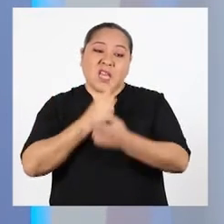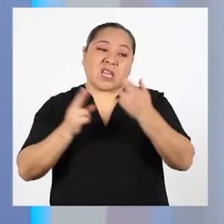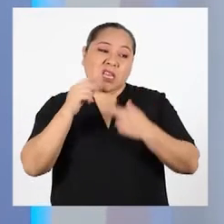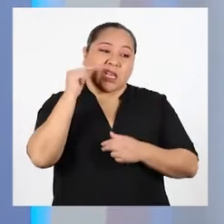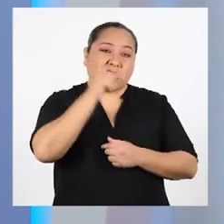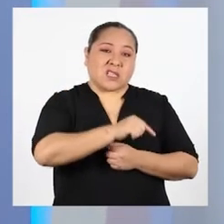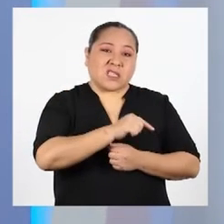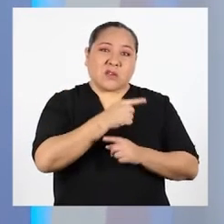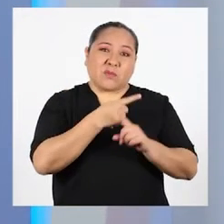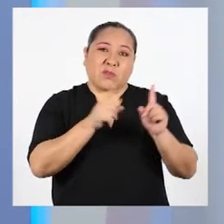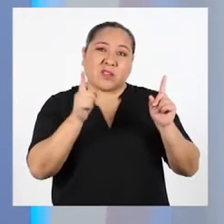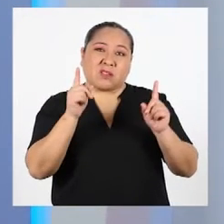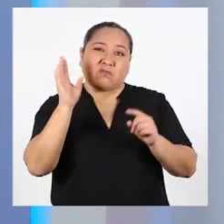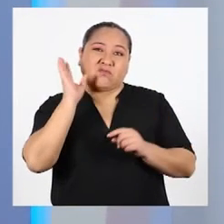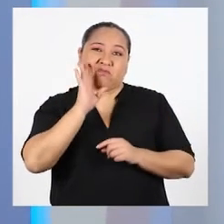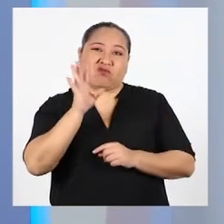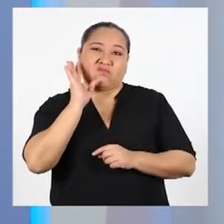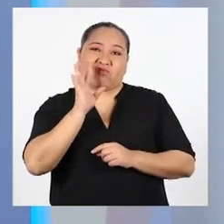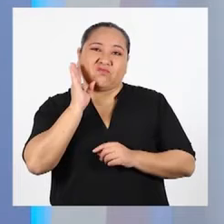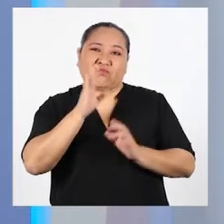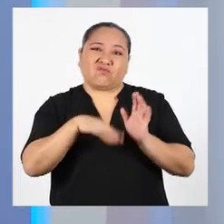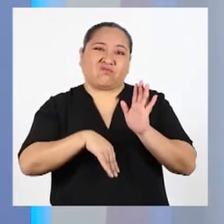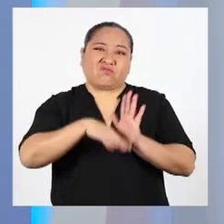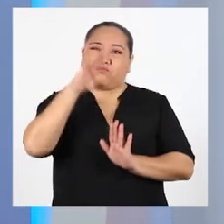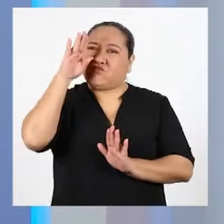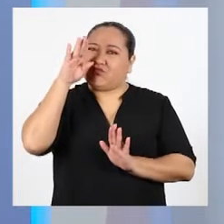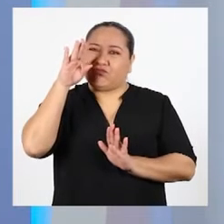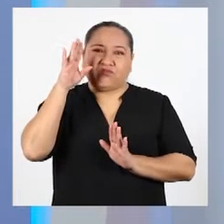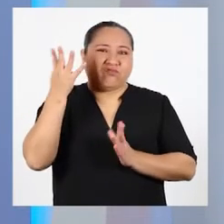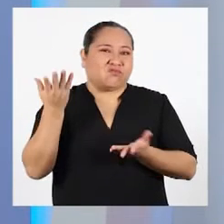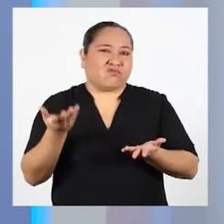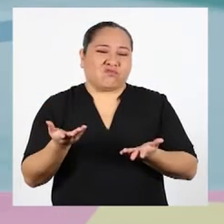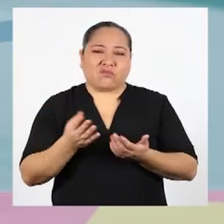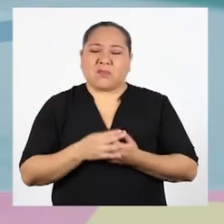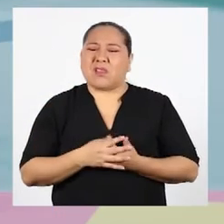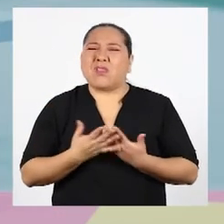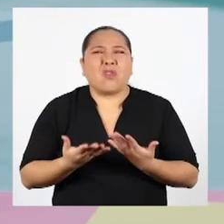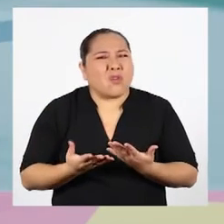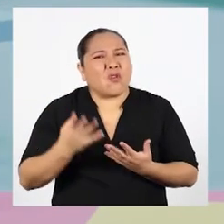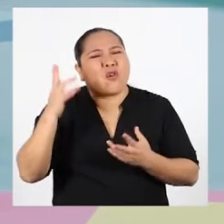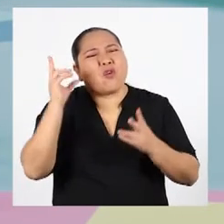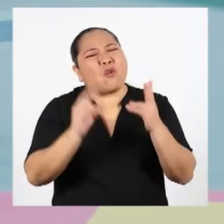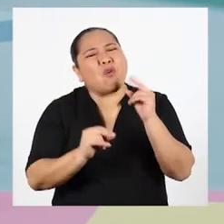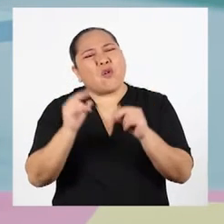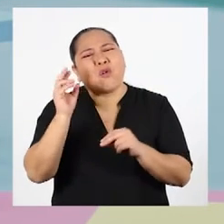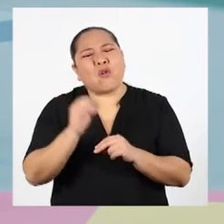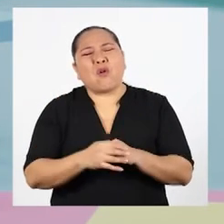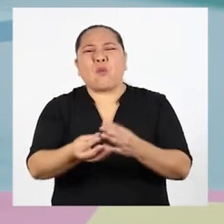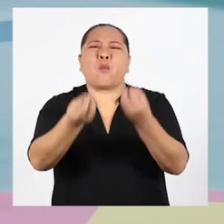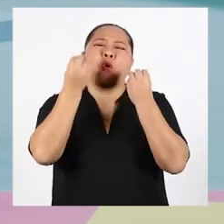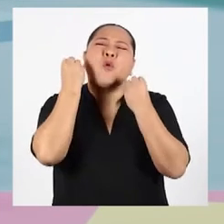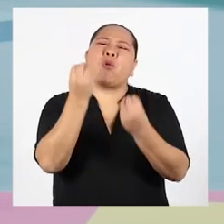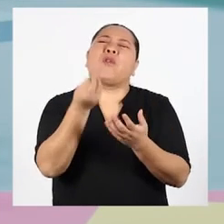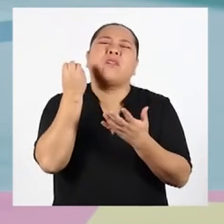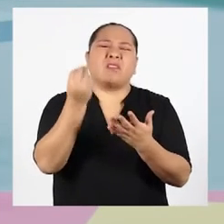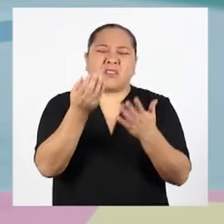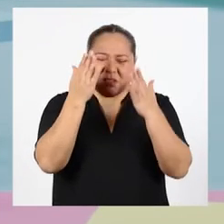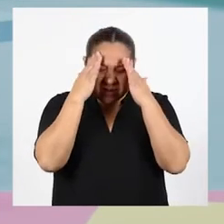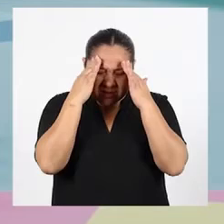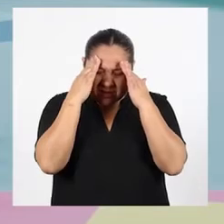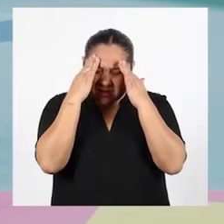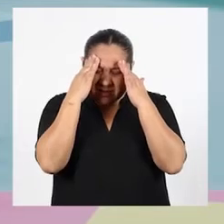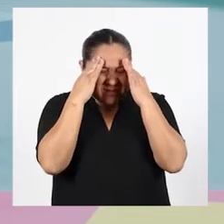medio ambiente, pero con altos niveles de contaminación. ¡Uy, no! ¿Por qué